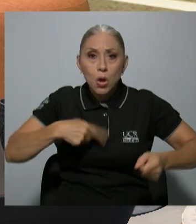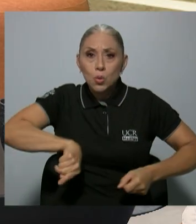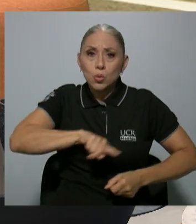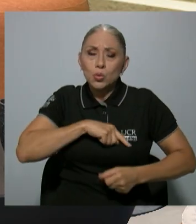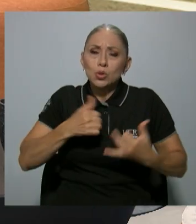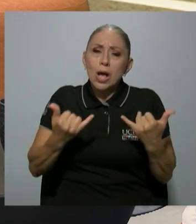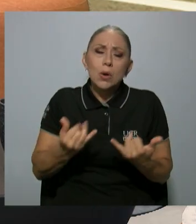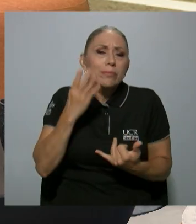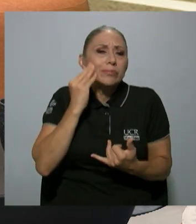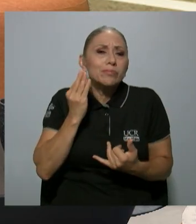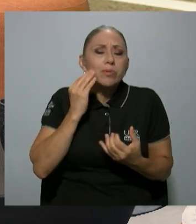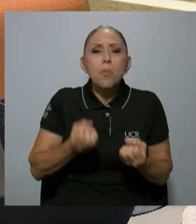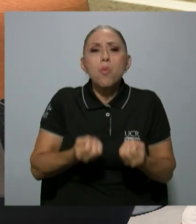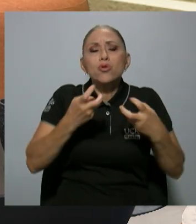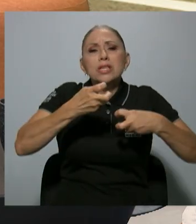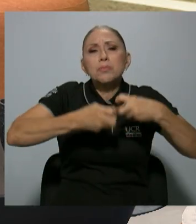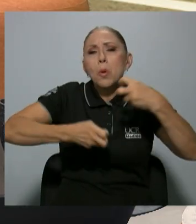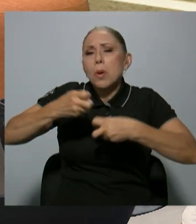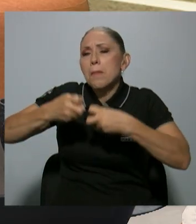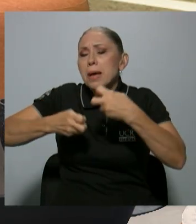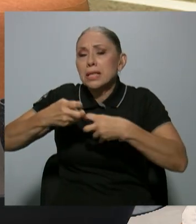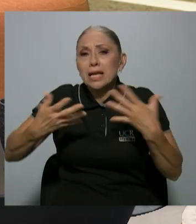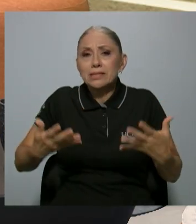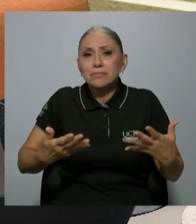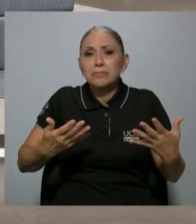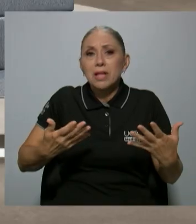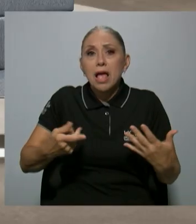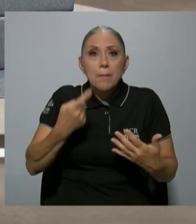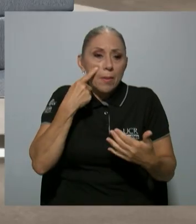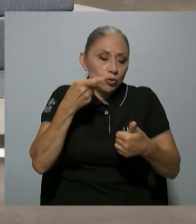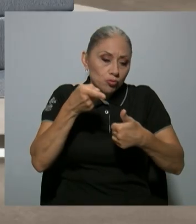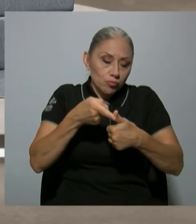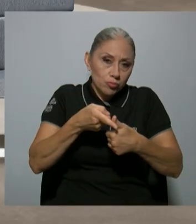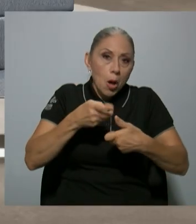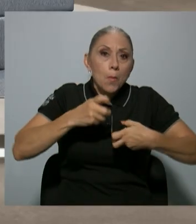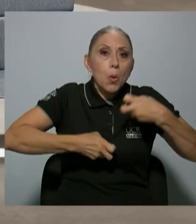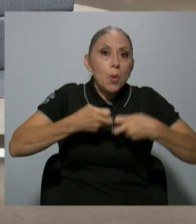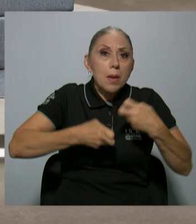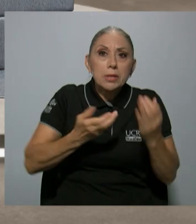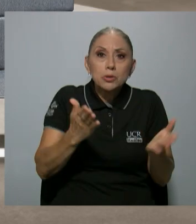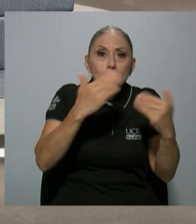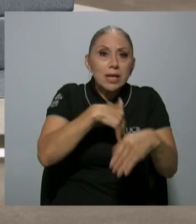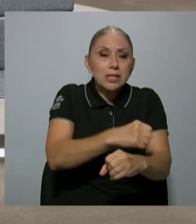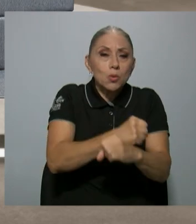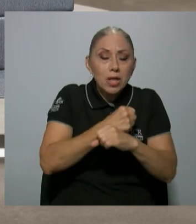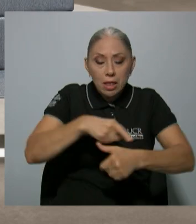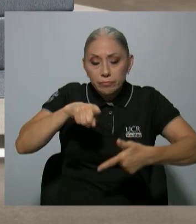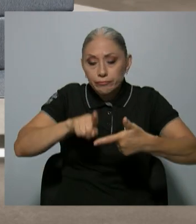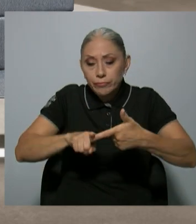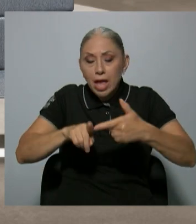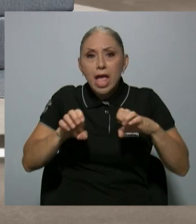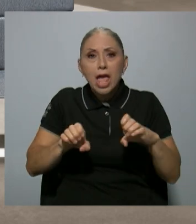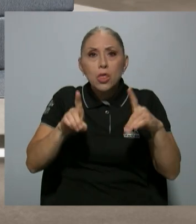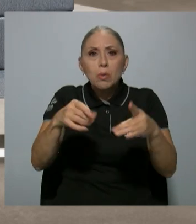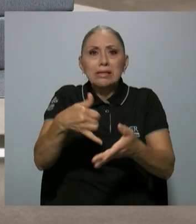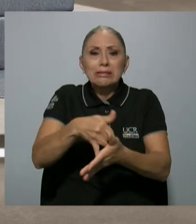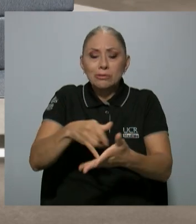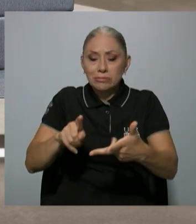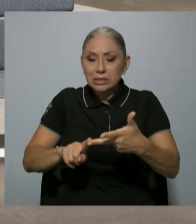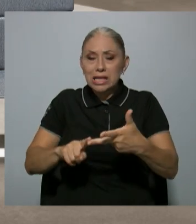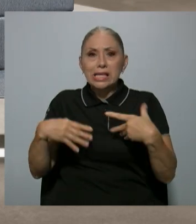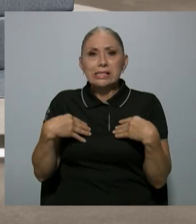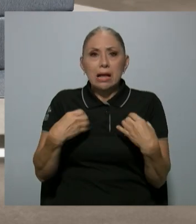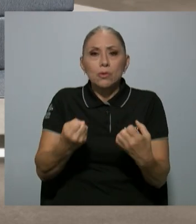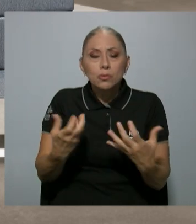muchas problemáticas que se nos juntaron, ¿verdad? Si vemos para un lado tenemos una crisis de inseguridad, por otro lado tenemos educación, por otro lado tenemos salud,